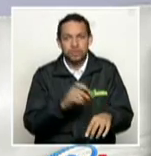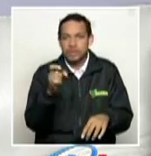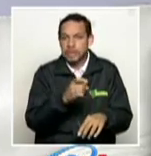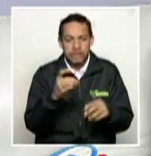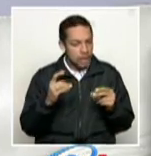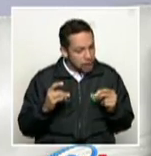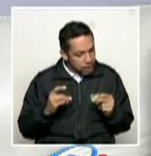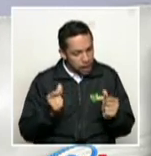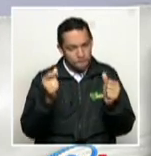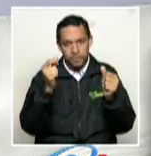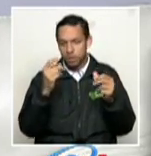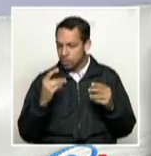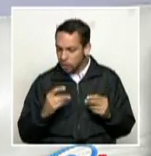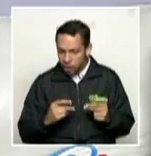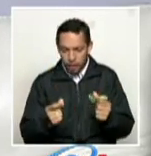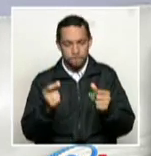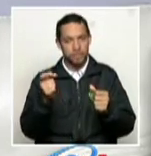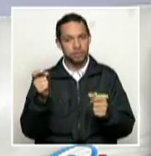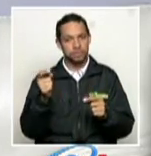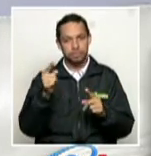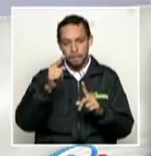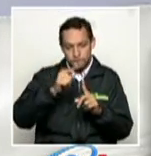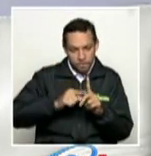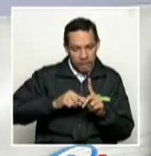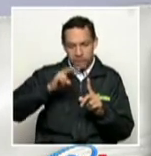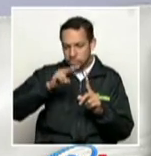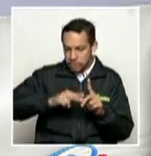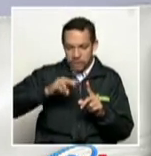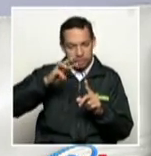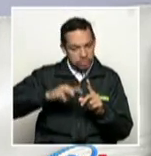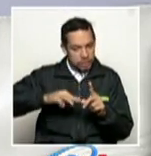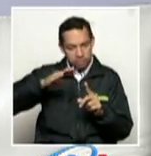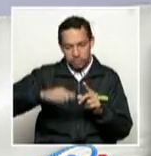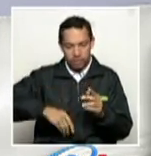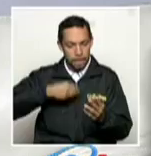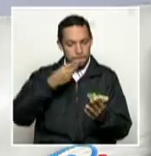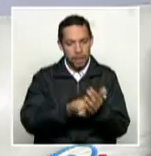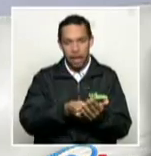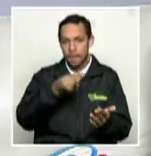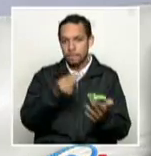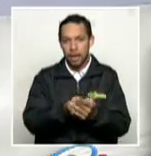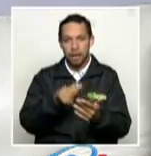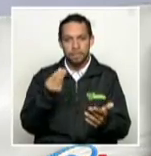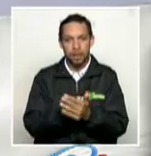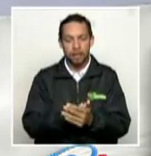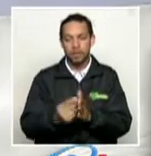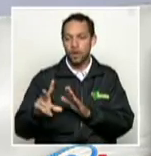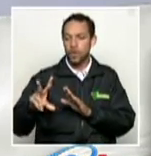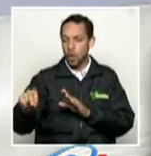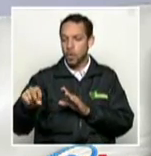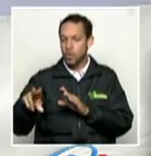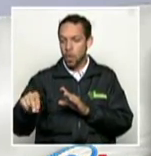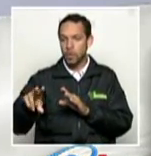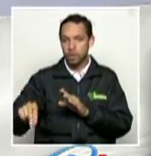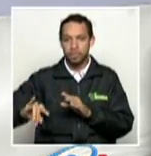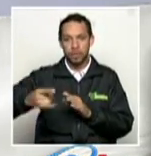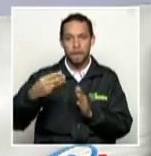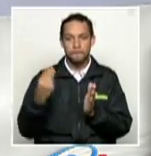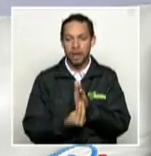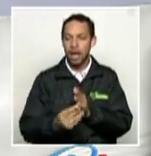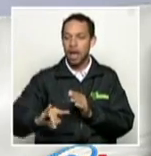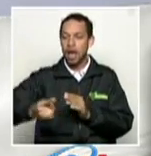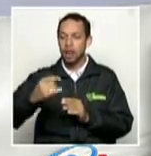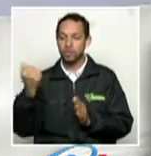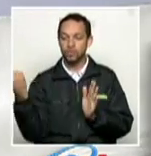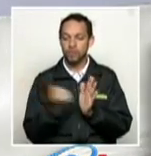tiene que ir cada mes, uno tiene que estar al día con la EPS cada mes. Y si uno se demora un día, pues ni lo atienden ni lo dejan morir. Pero si ellos